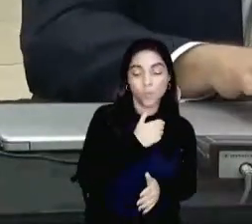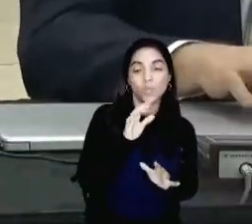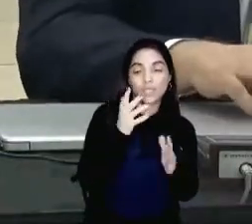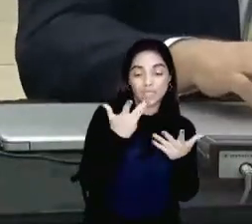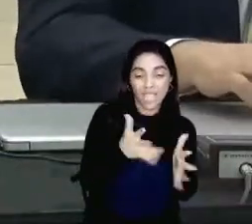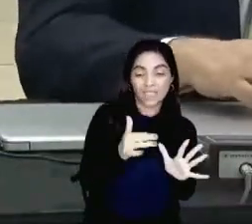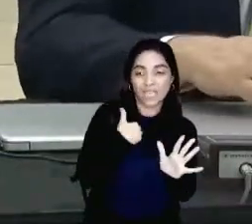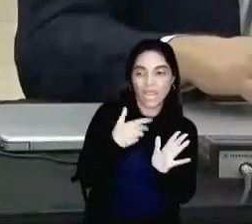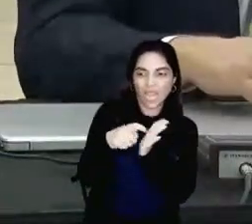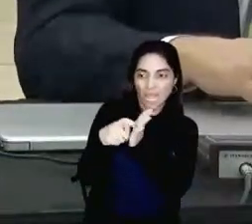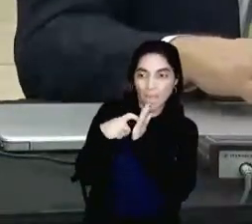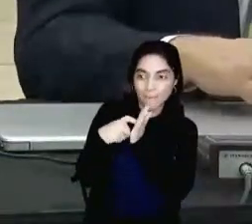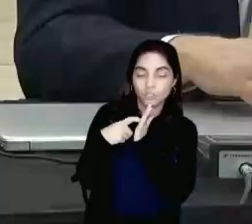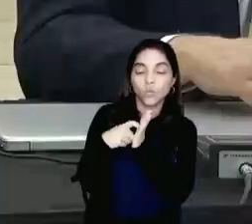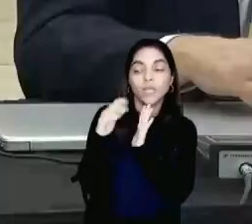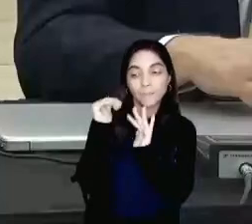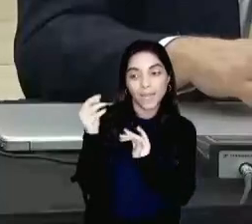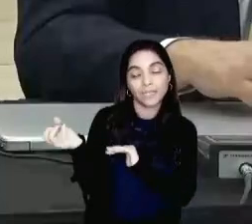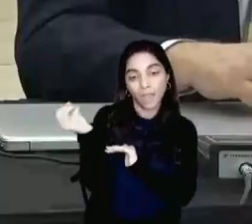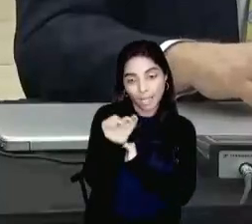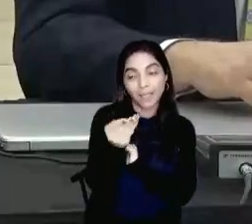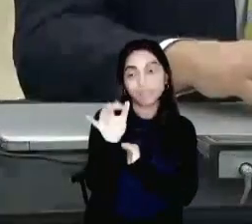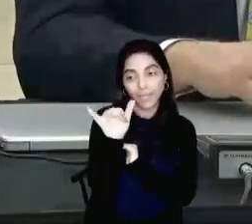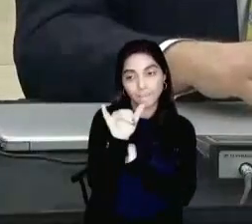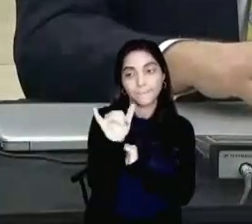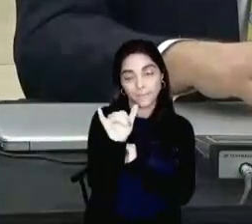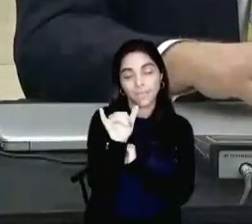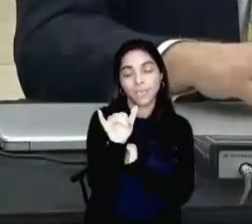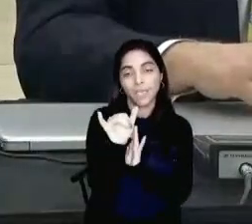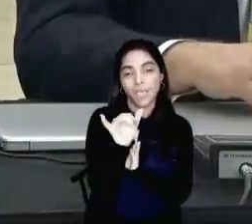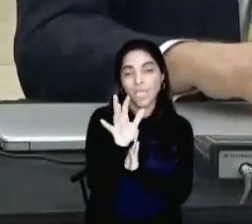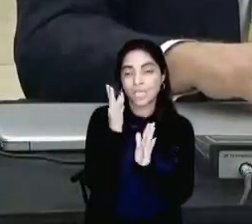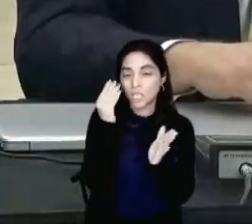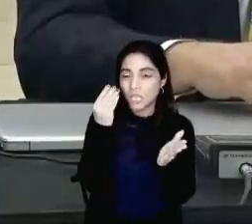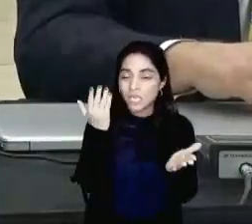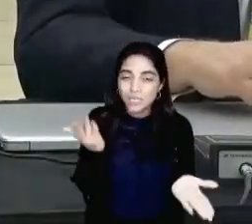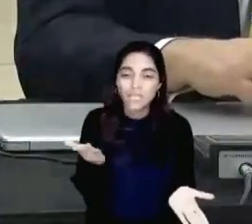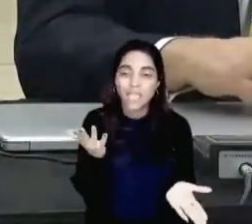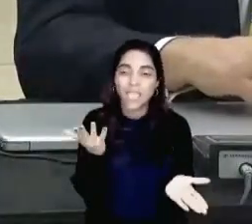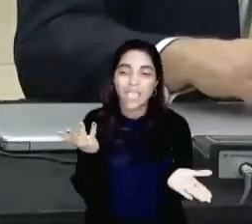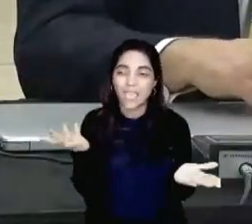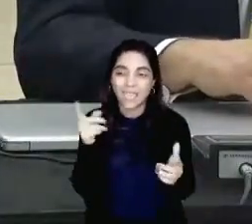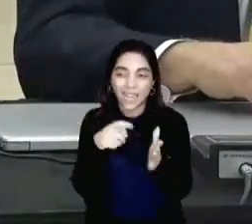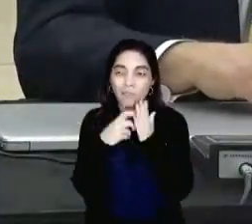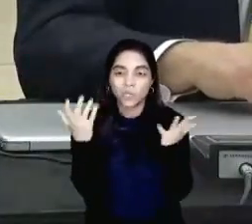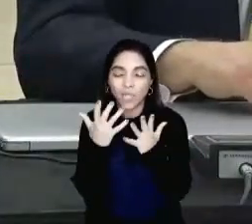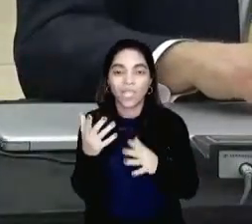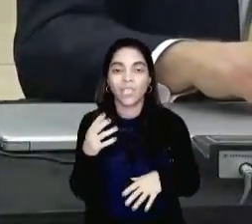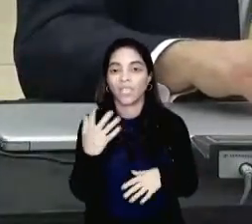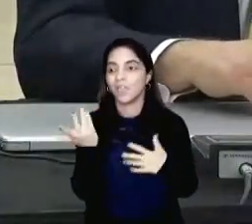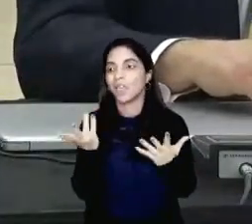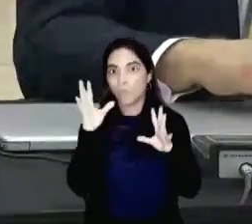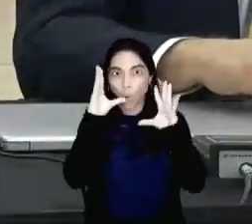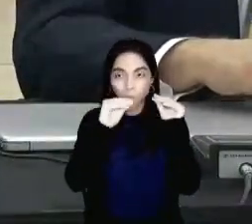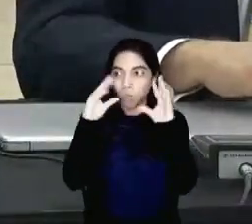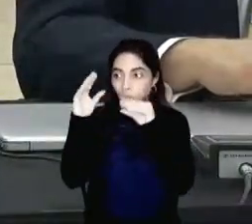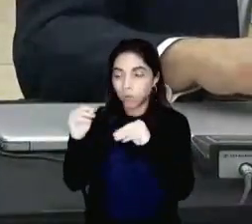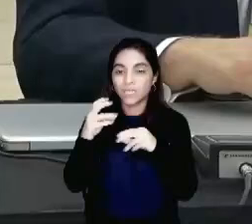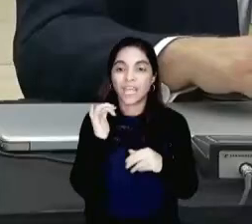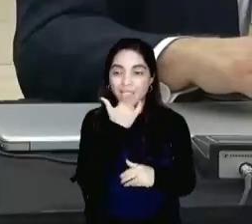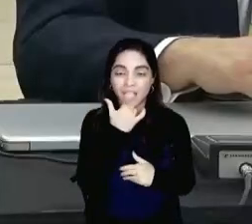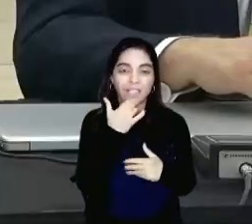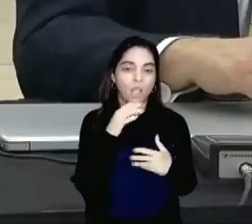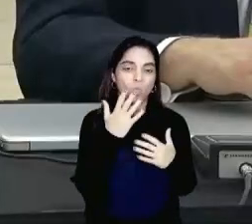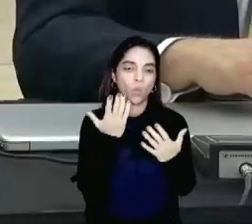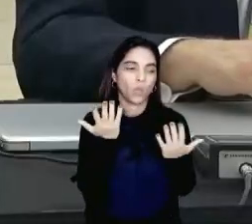reclamaciones que como como mencionó el presidente tienen que ver con en seres que están dañados que tienen que ver con interrupción